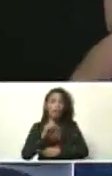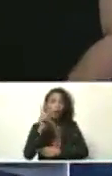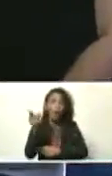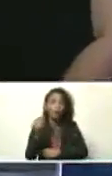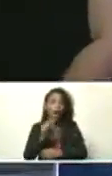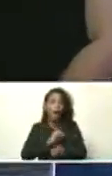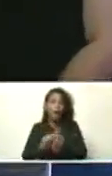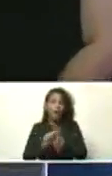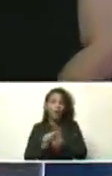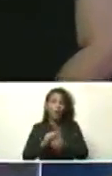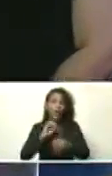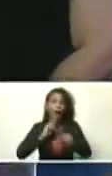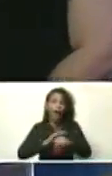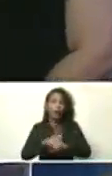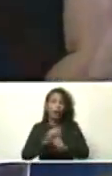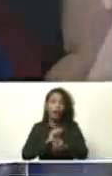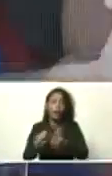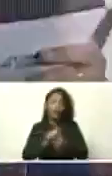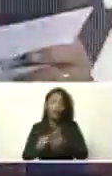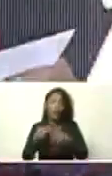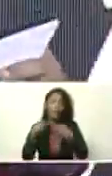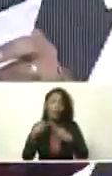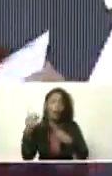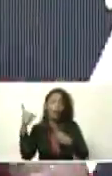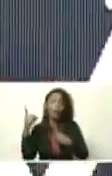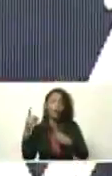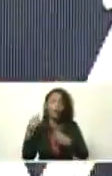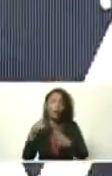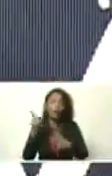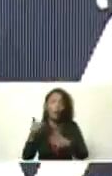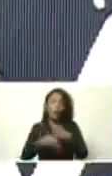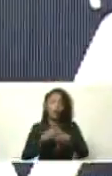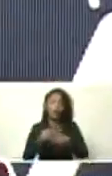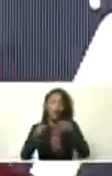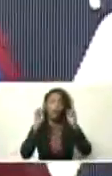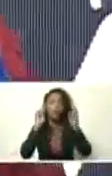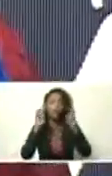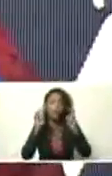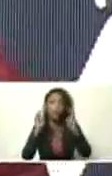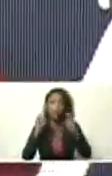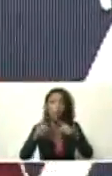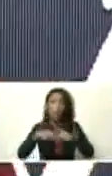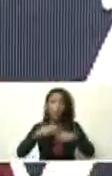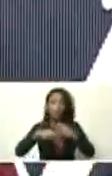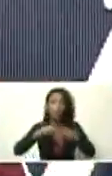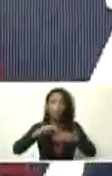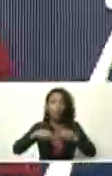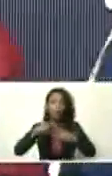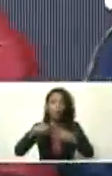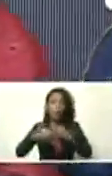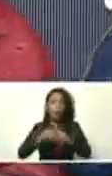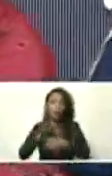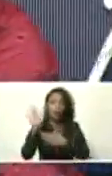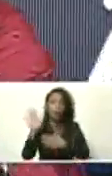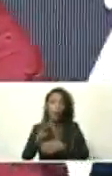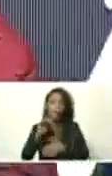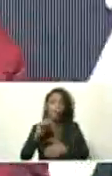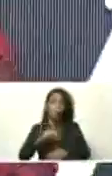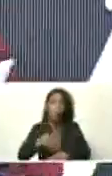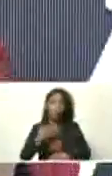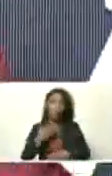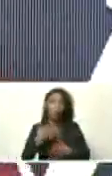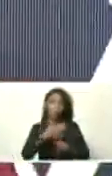Héctor Rodríguez también el queso para lo que es el tema de los tequeños que están haciendo allá. Quiere decir que podemos, tú